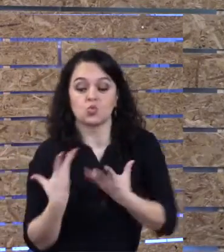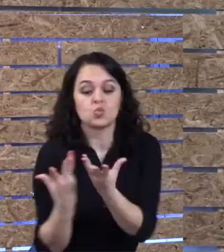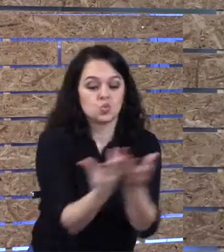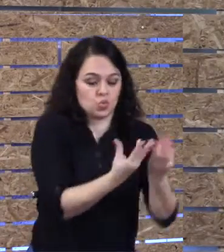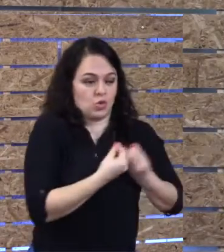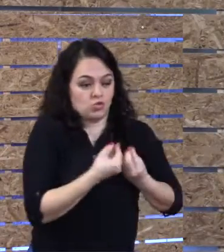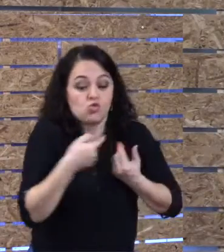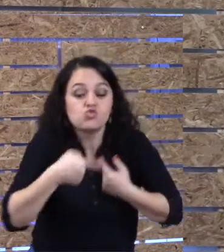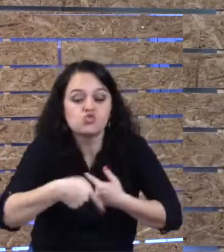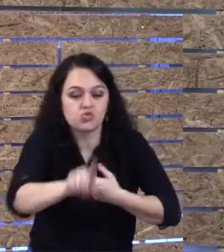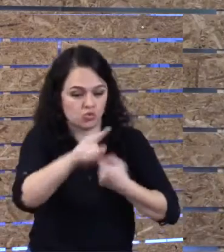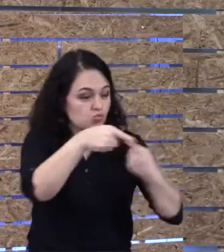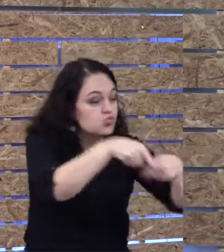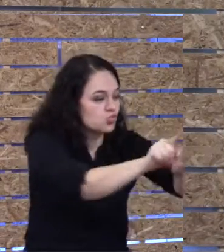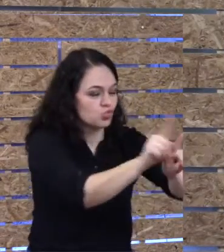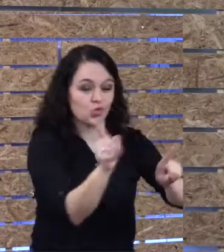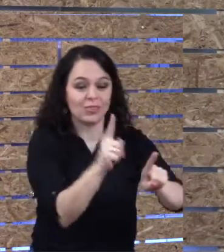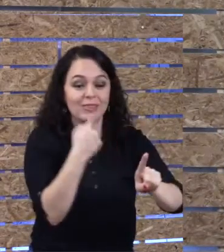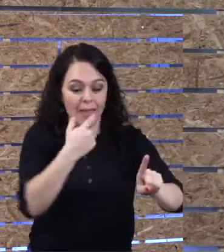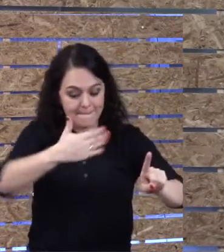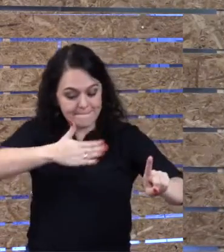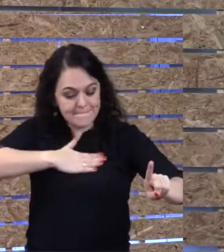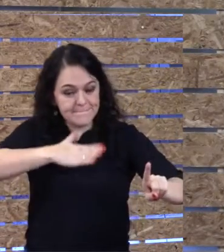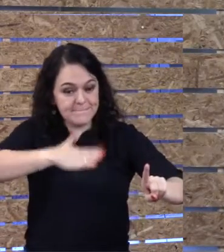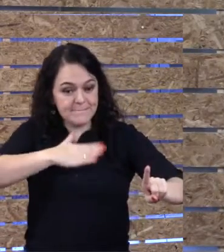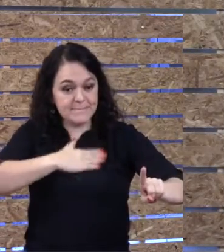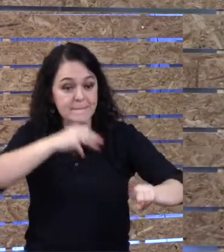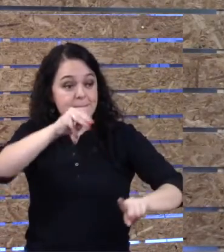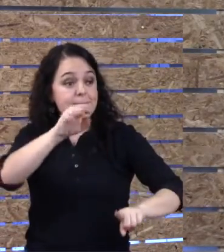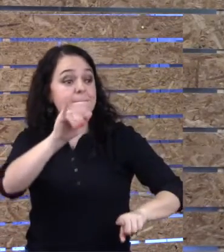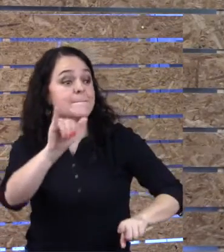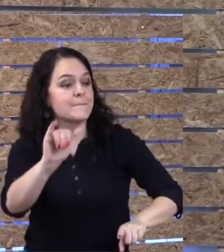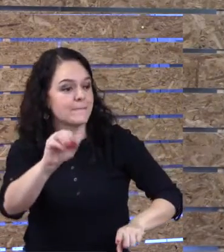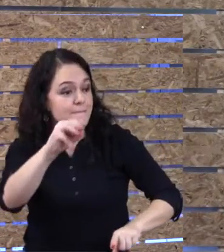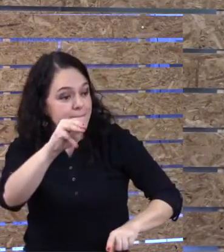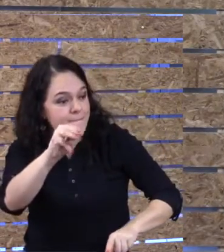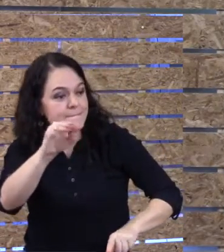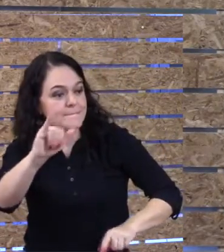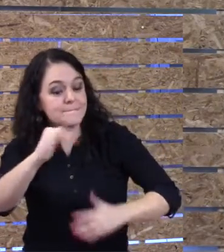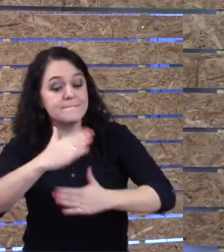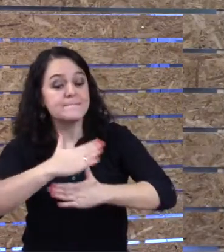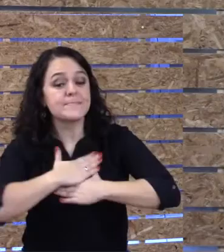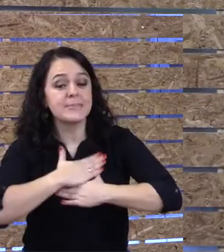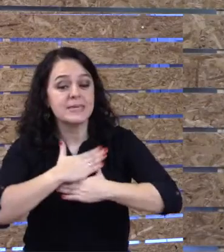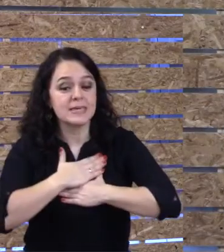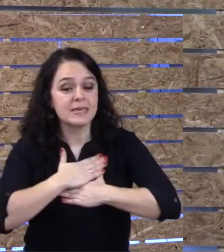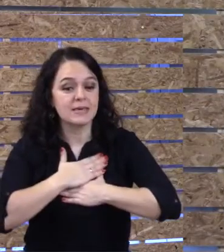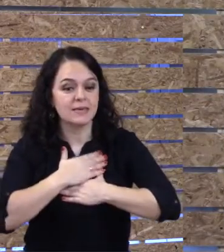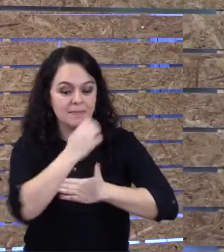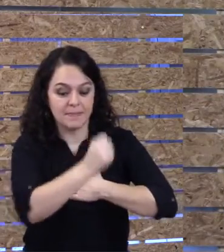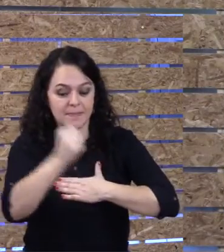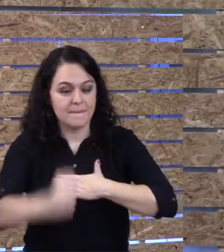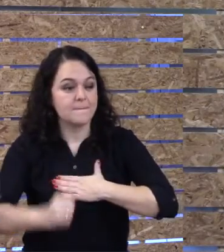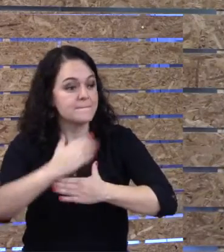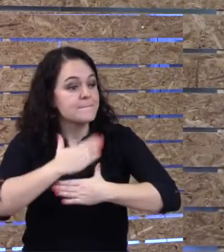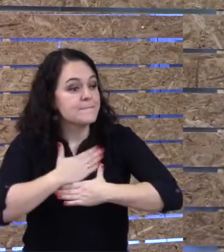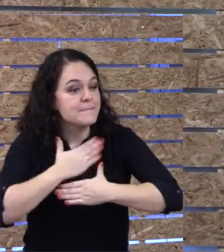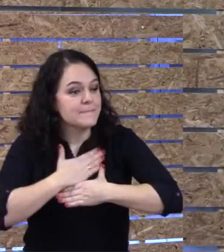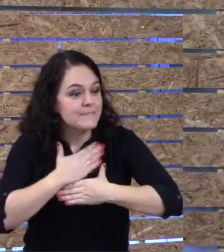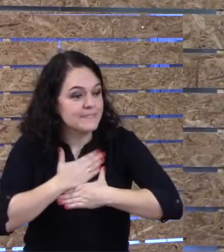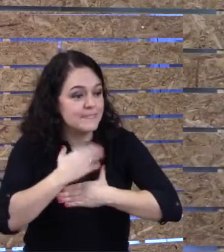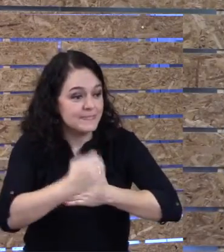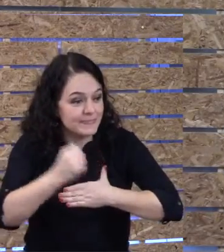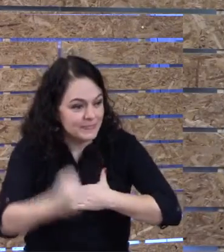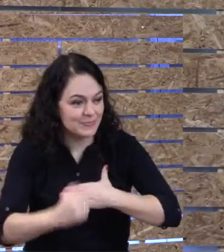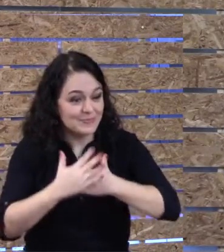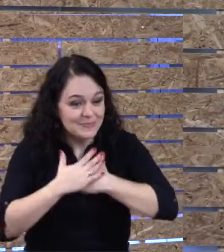David estuviera diciéndonos de una manera muy confrontadora: ¿sabes qué? Yo no sé si es para ti, por mucho que yo